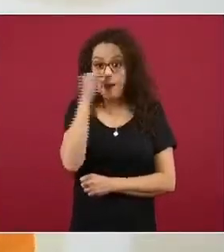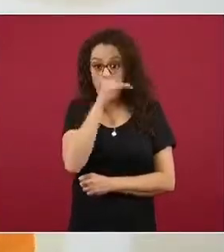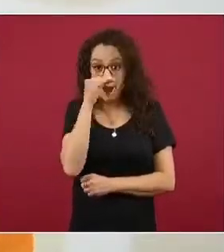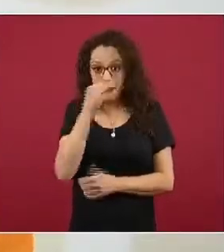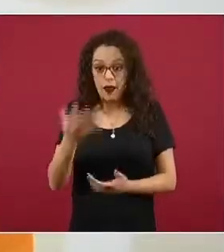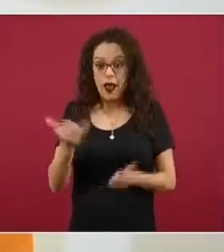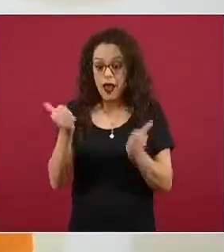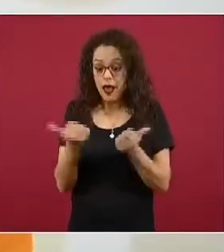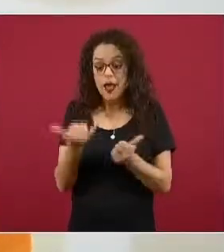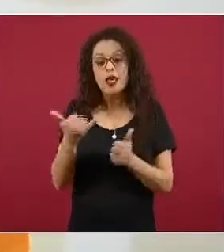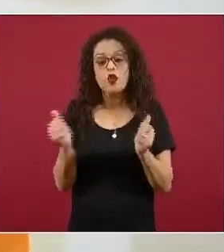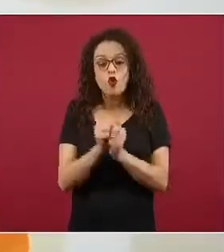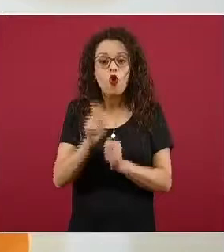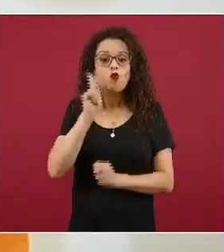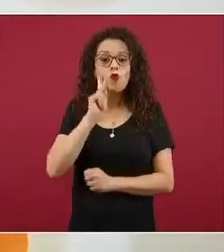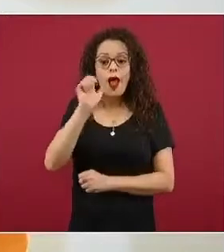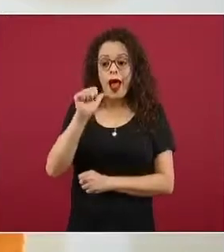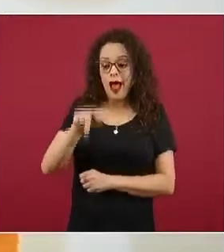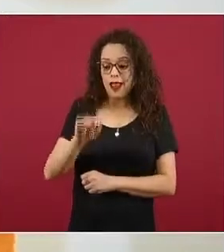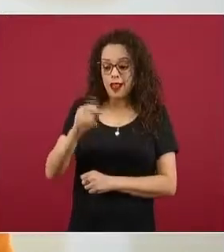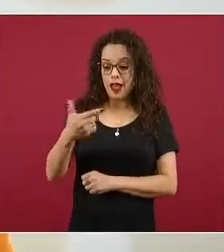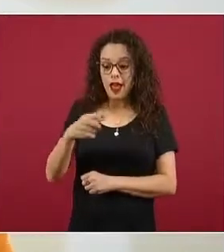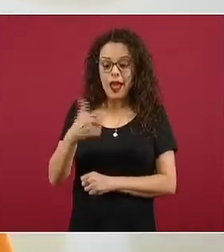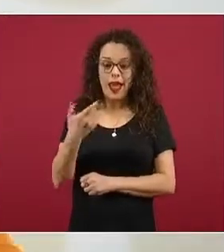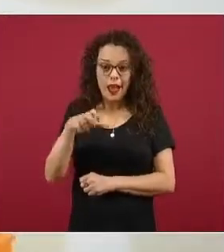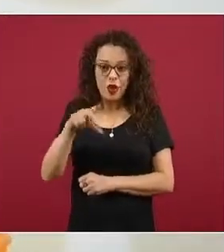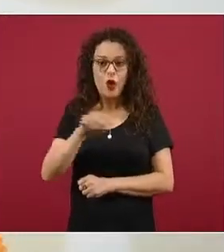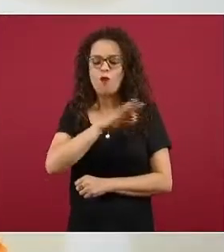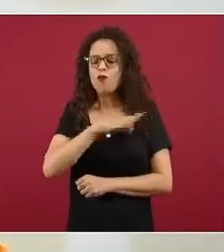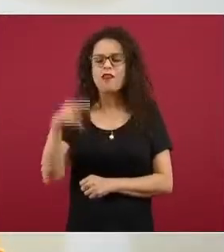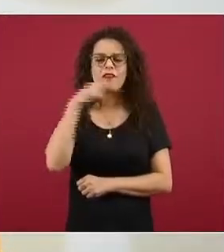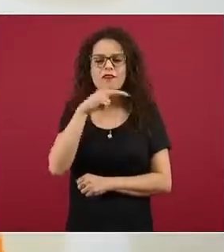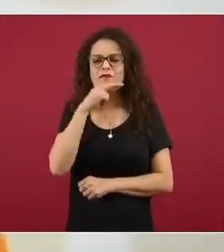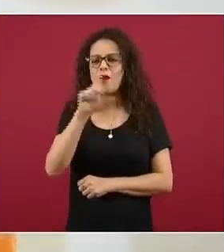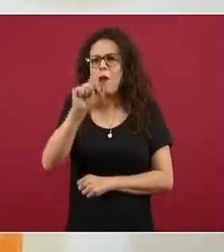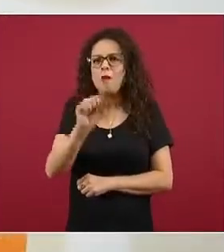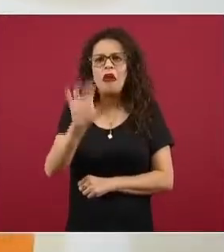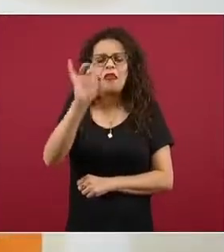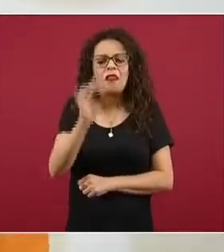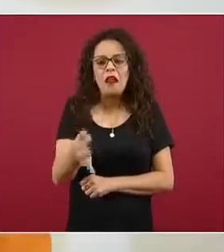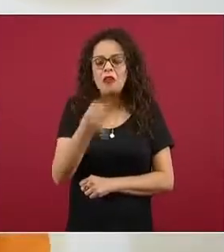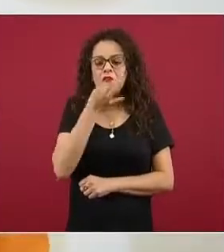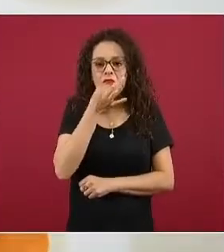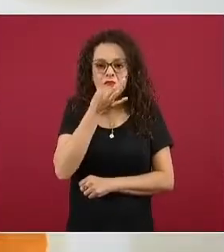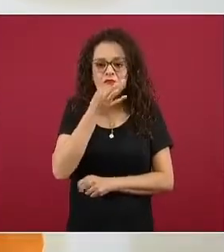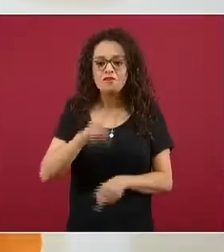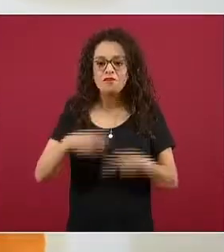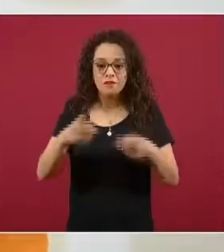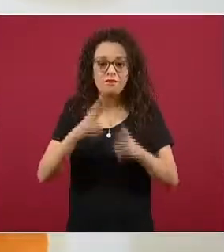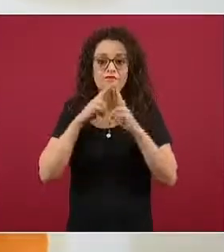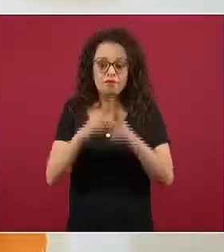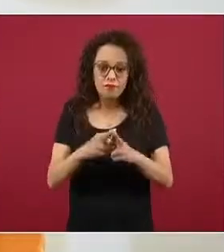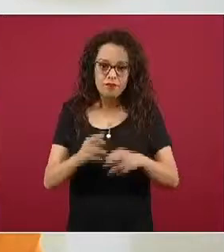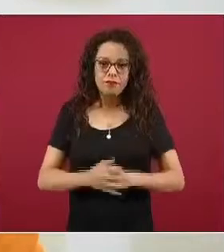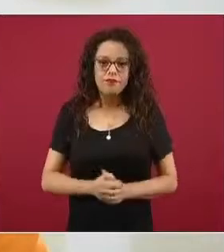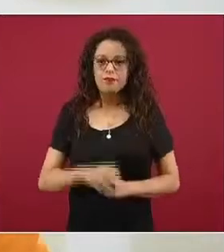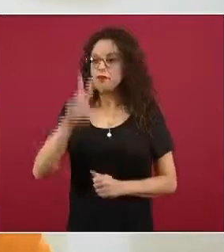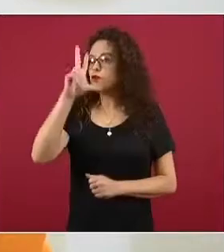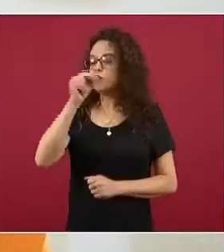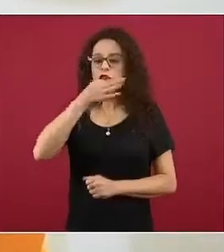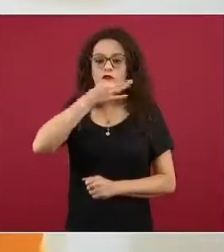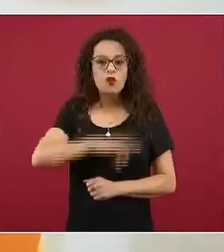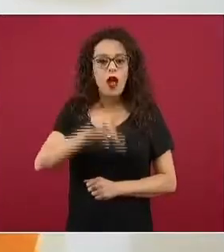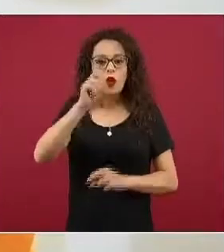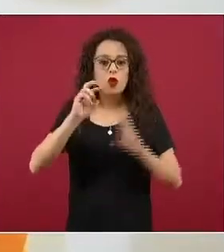el resultado muy rápidamente, en 20, 30 minutos. La recomendación de no fiestas, no reuniones, no posadas,